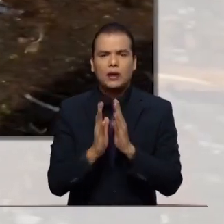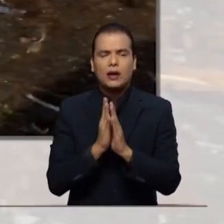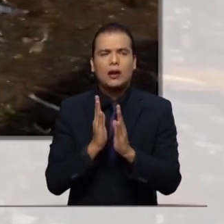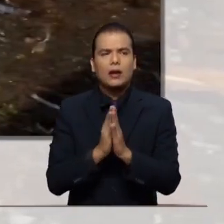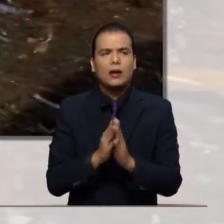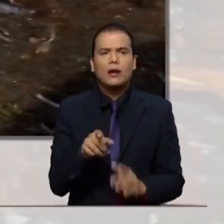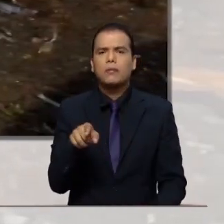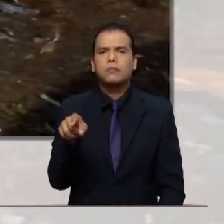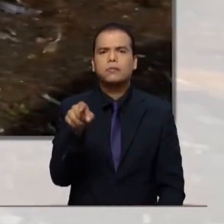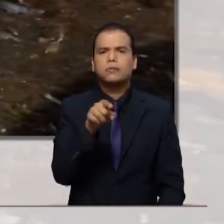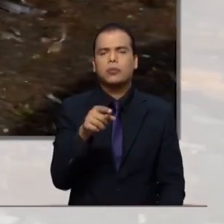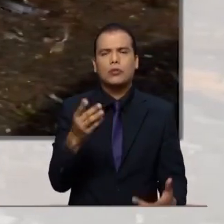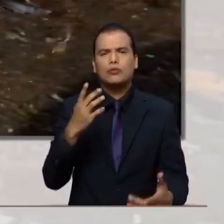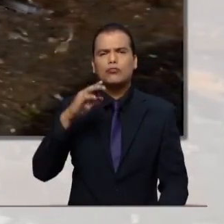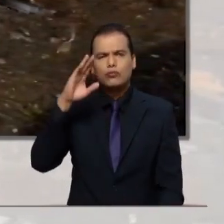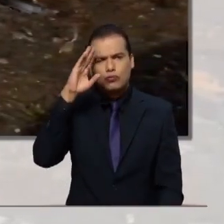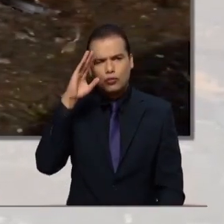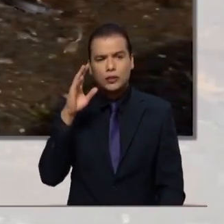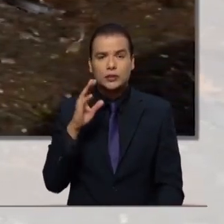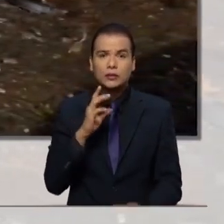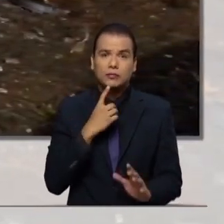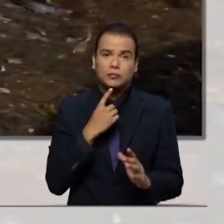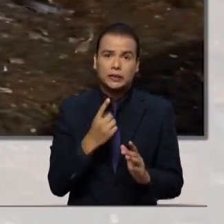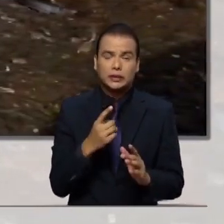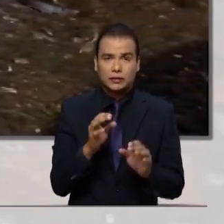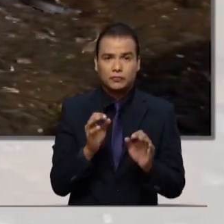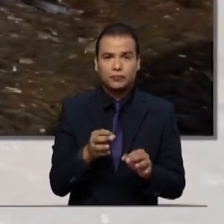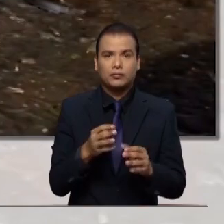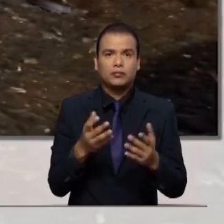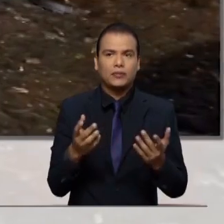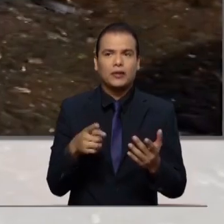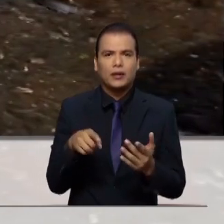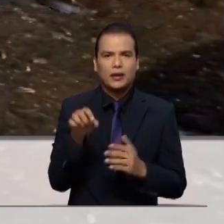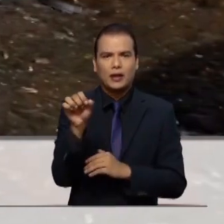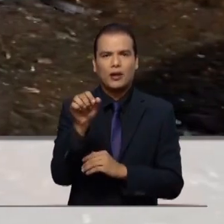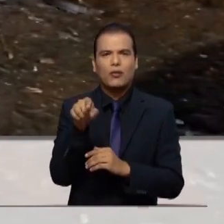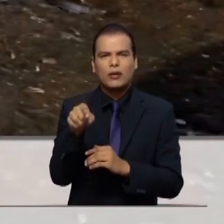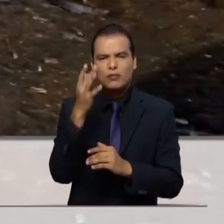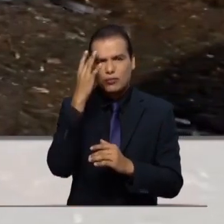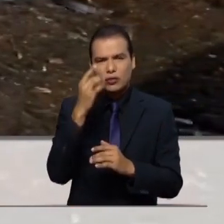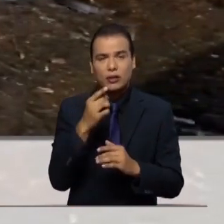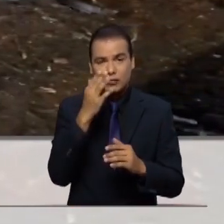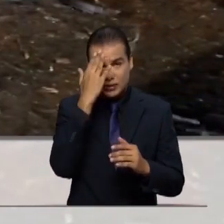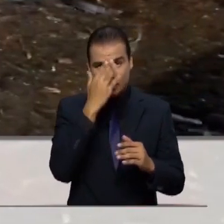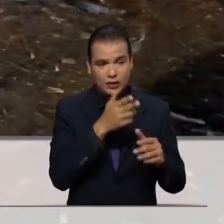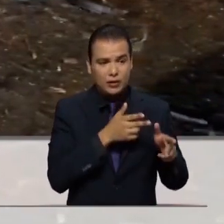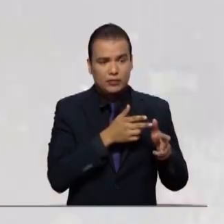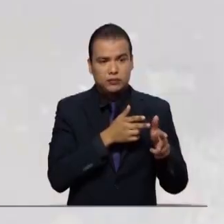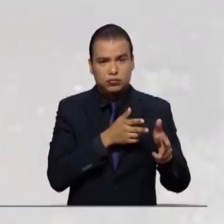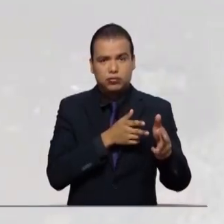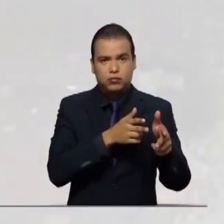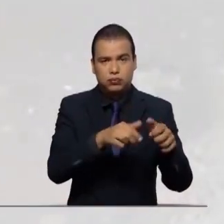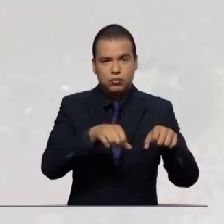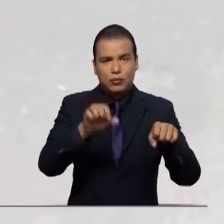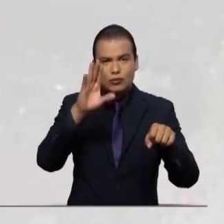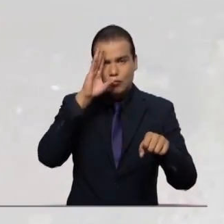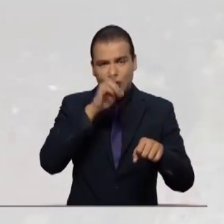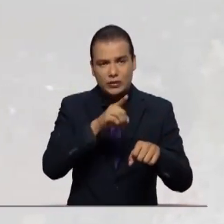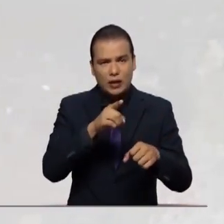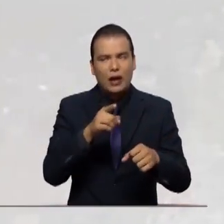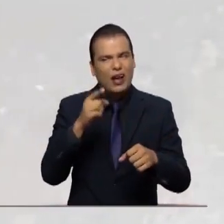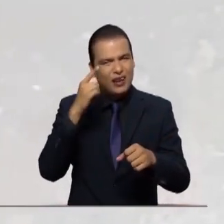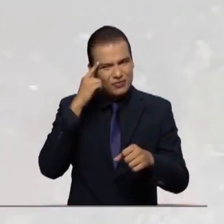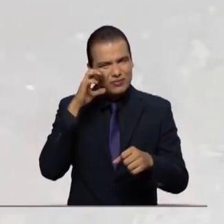parte de policía es que estaban esperando a que pasaran patrullas para detonarlo. Es un